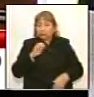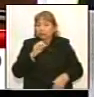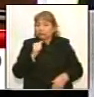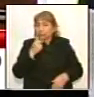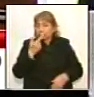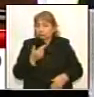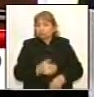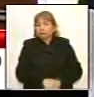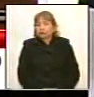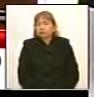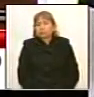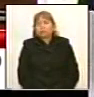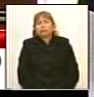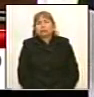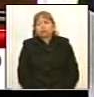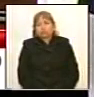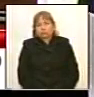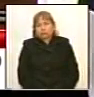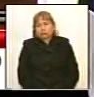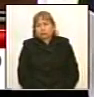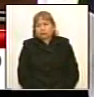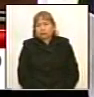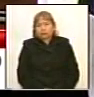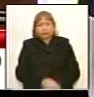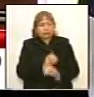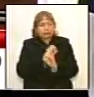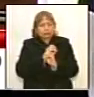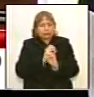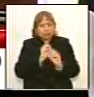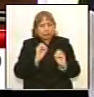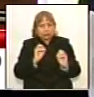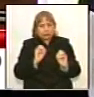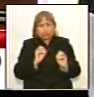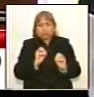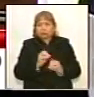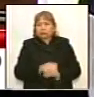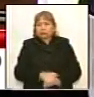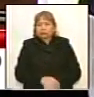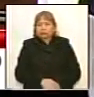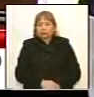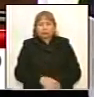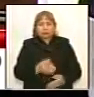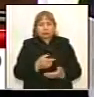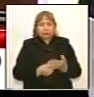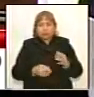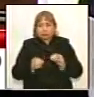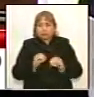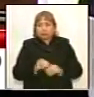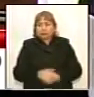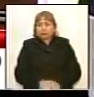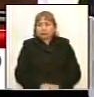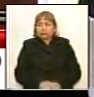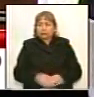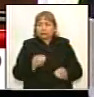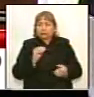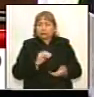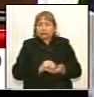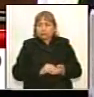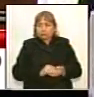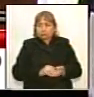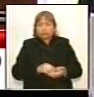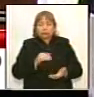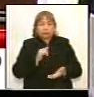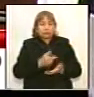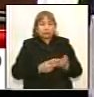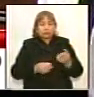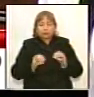Entonces, presidente, no tiene absolutamente nada que ver el que nosotros establezcamos que la receptación irregular o